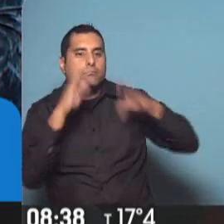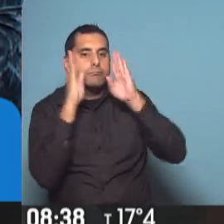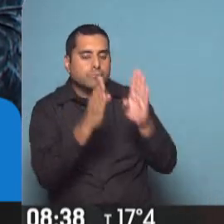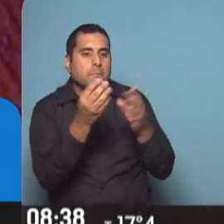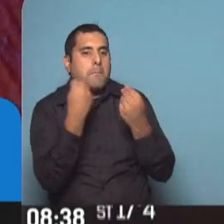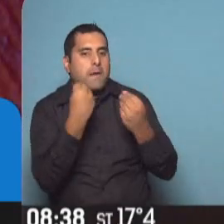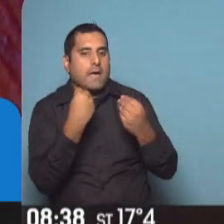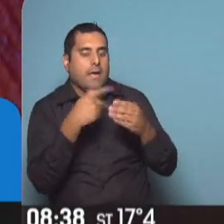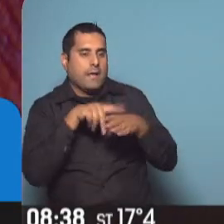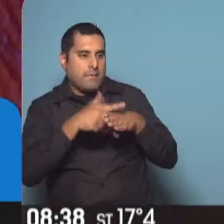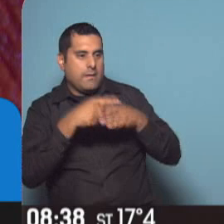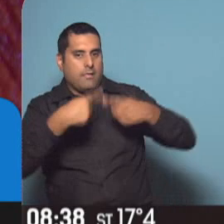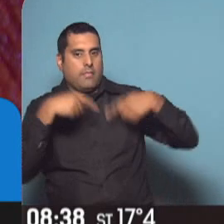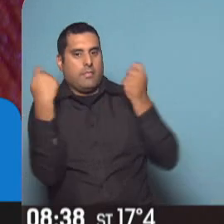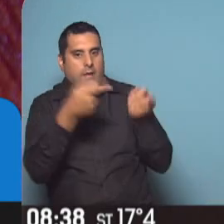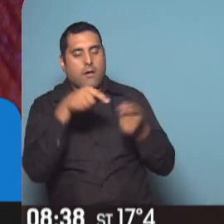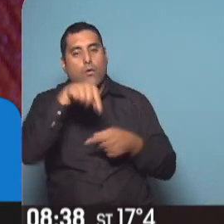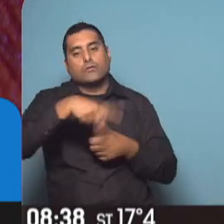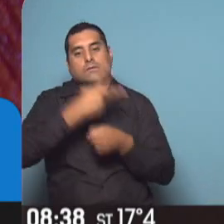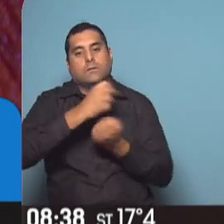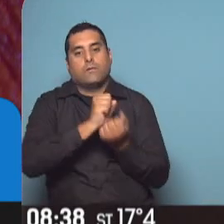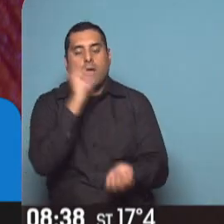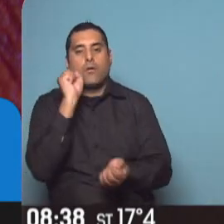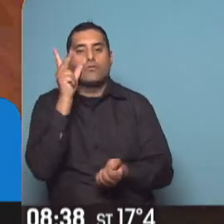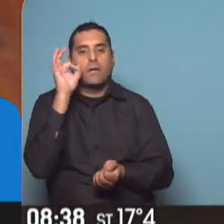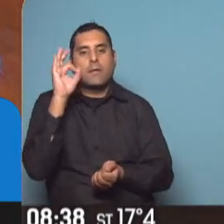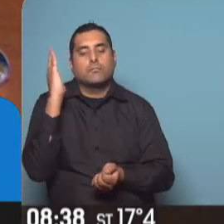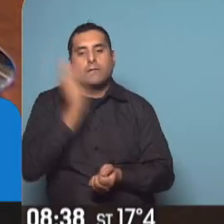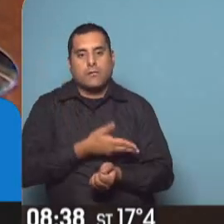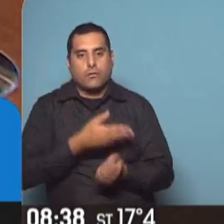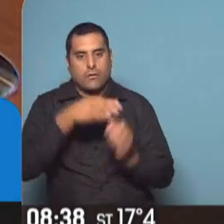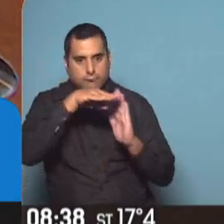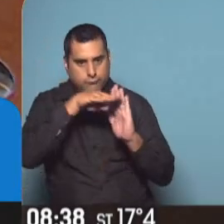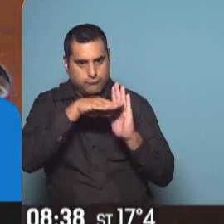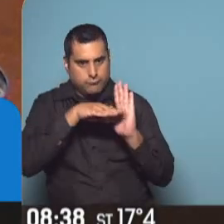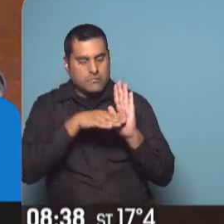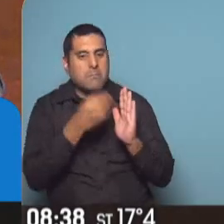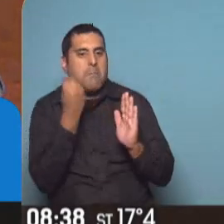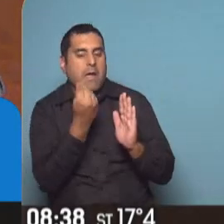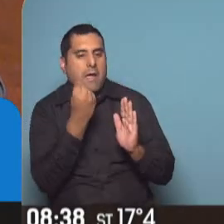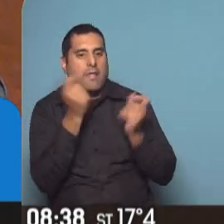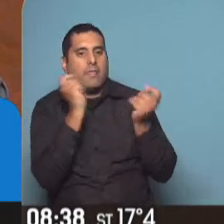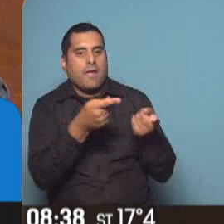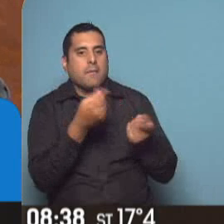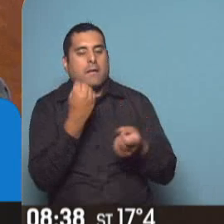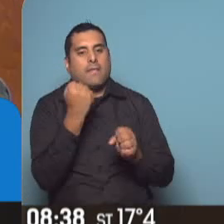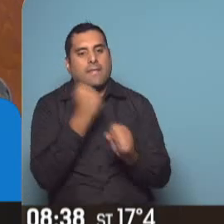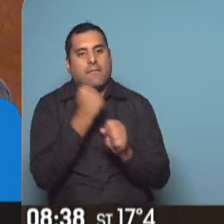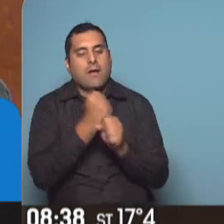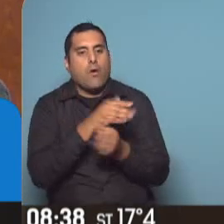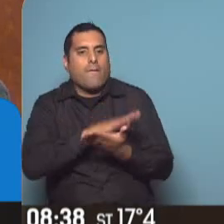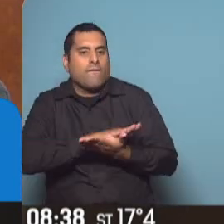capacidades el secundario como está hecho y donde hay un 80 por ciento de la matrícula que lo capacita para tener un empleo de baja calidad